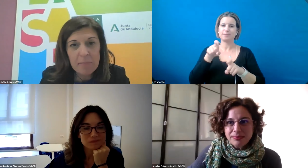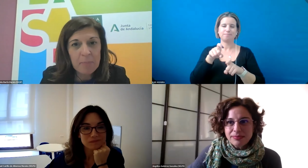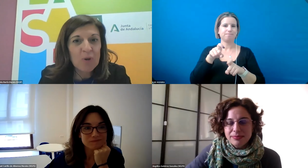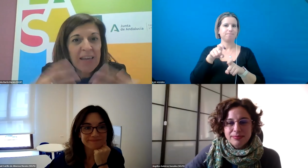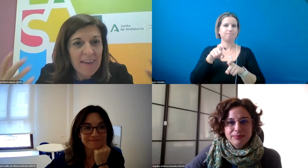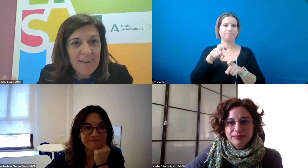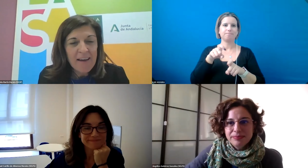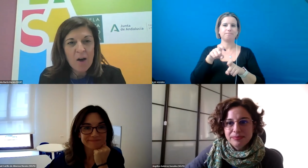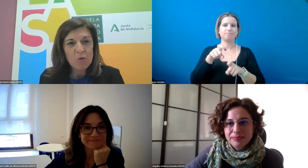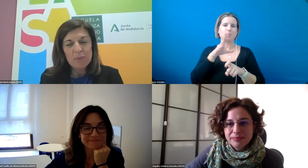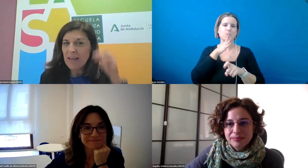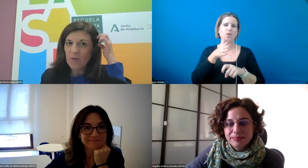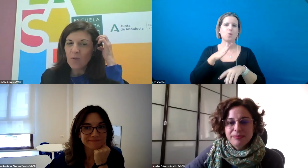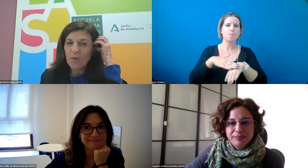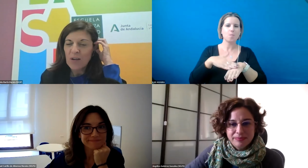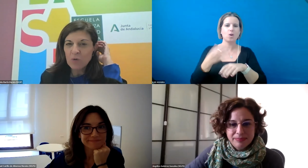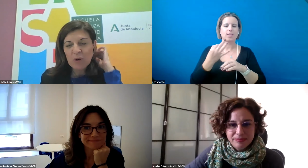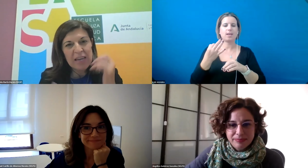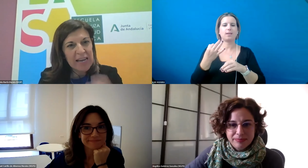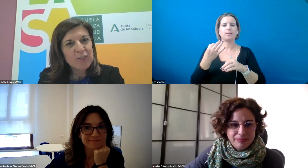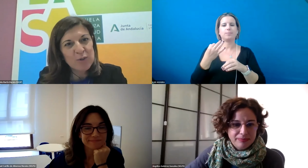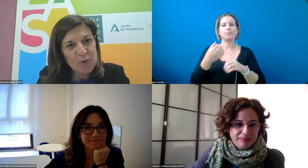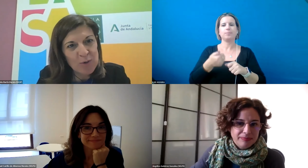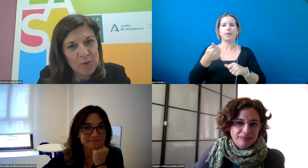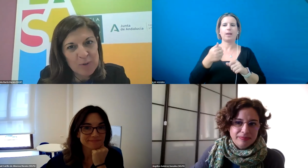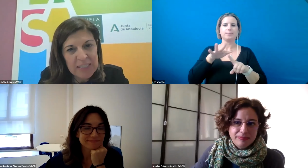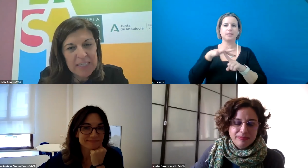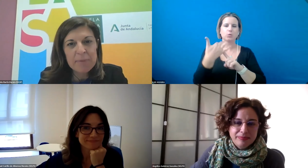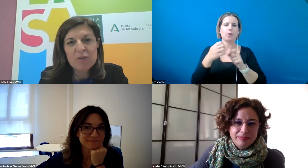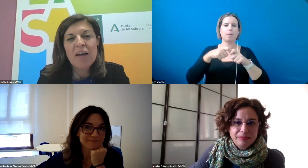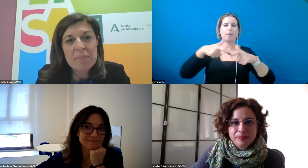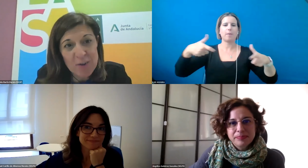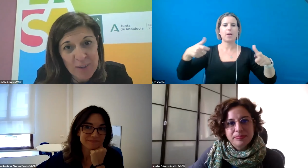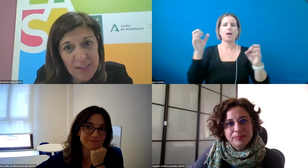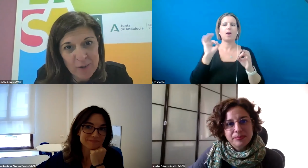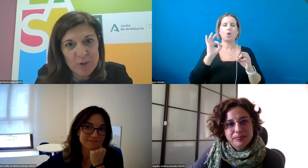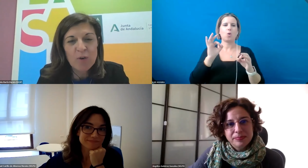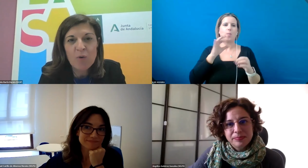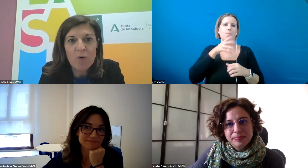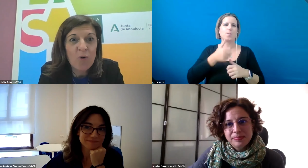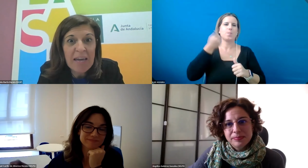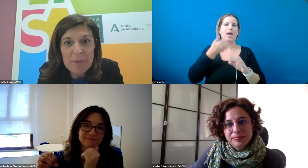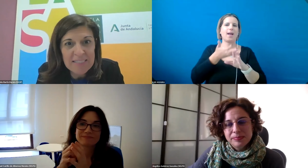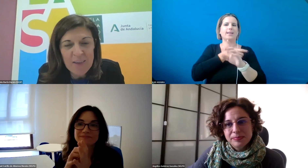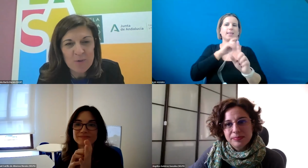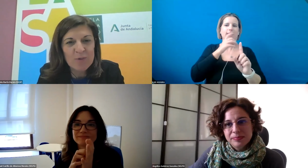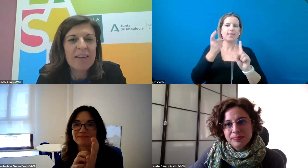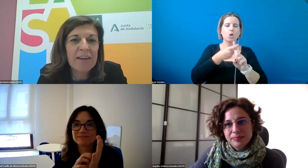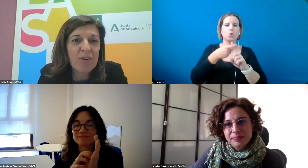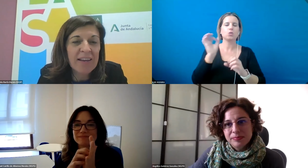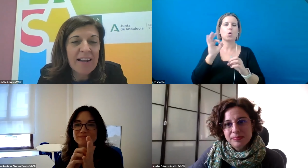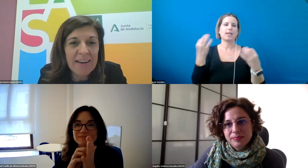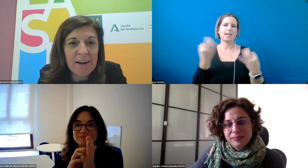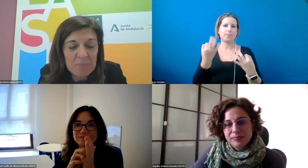centradas en por qué ha aumentado el número de casos o si tiene que ver con qué hay mayor diagnóstico o qué ha pasado